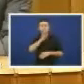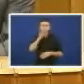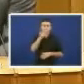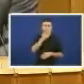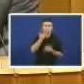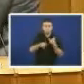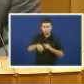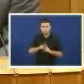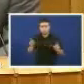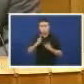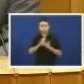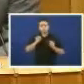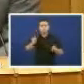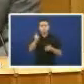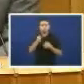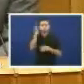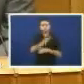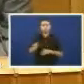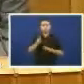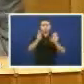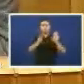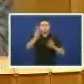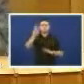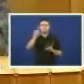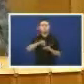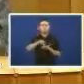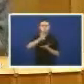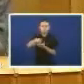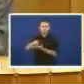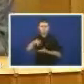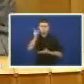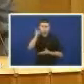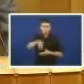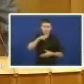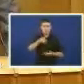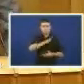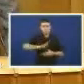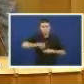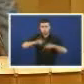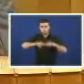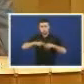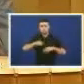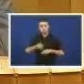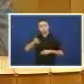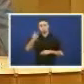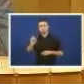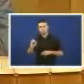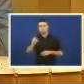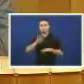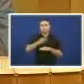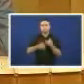con 73 centros estánse a construir outros 20 e poderemos cumplir así o compromiso da finais do ano